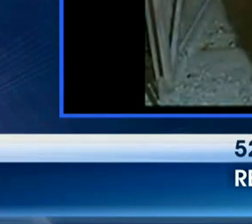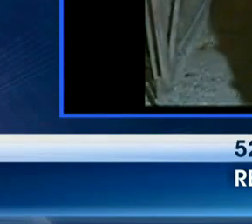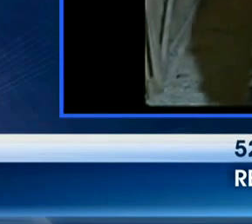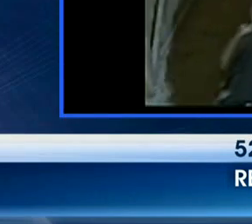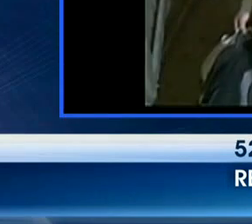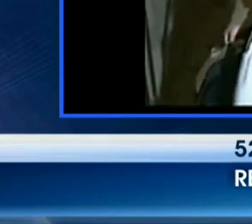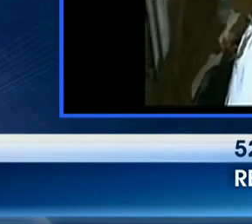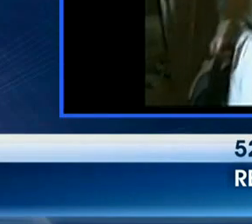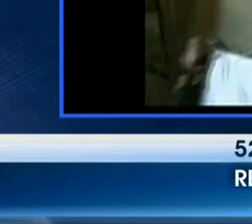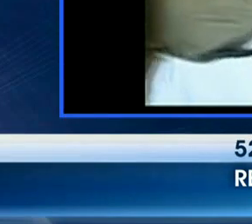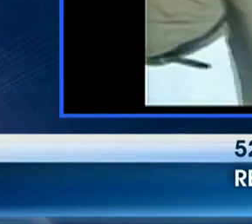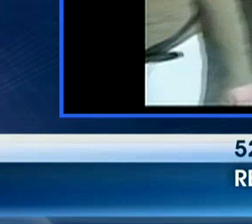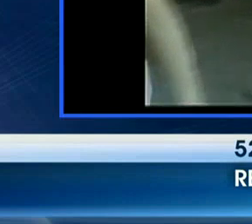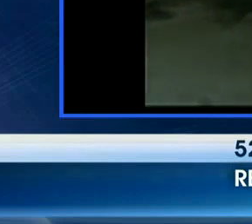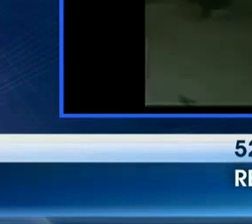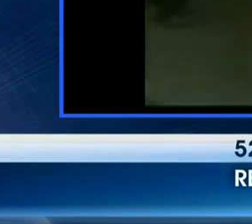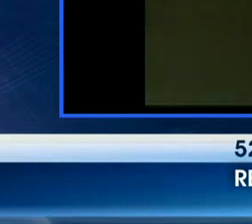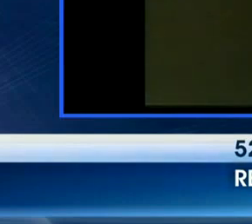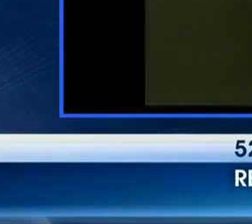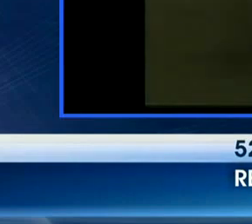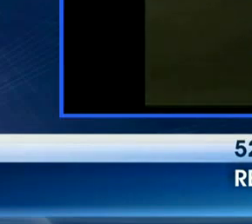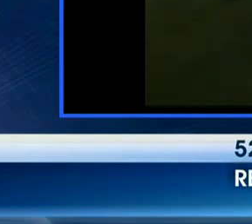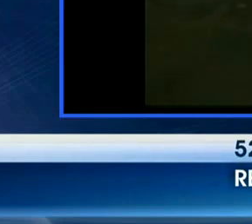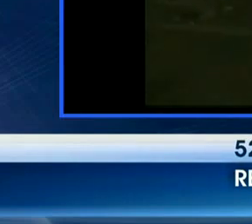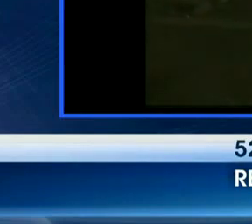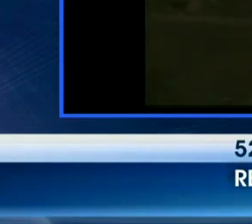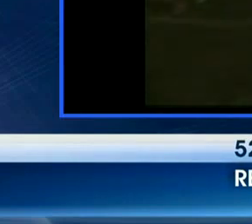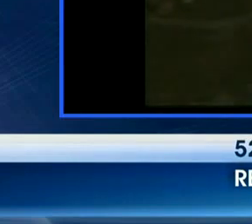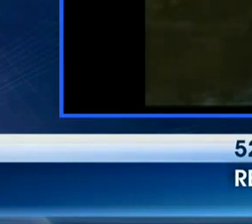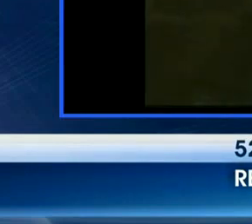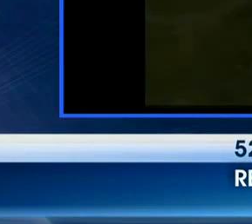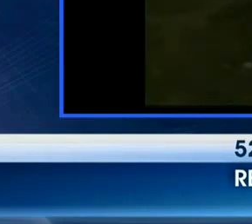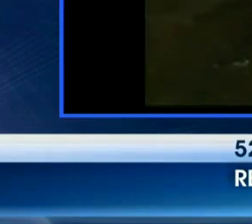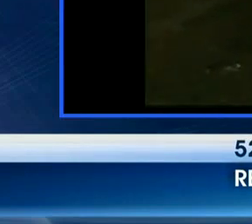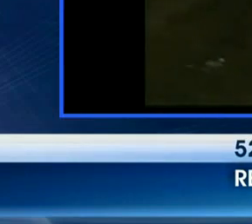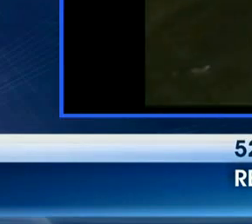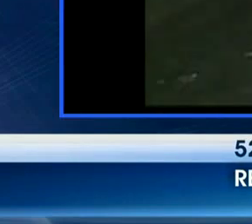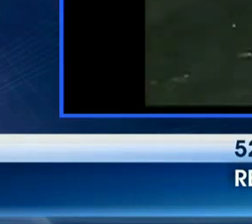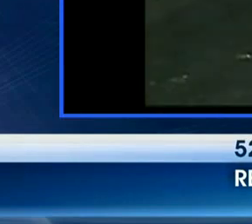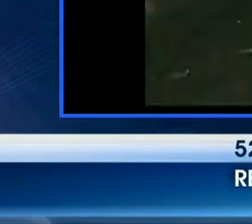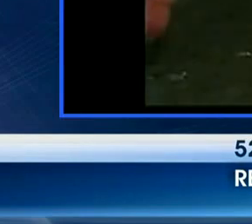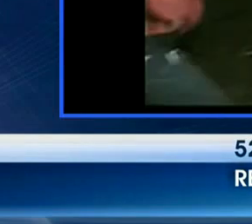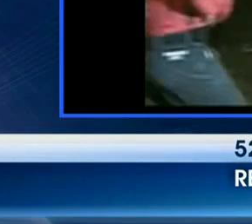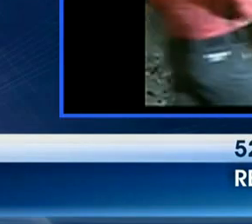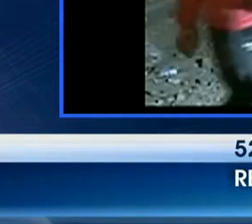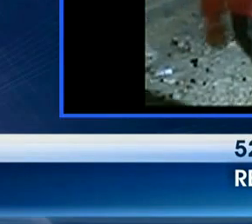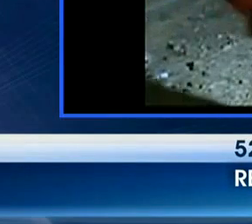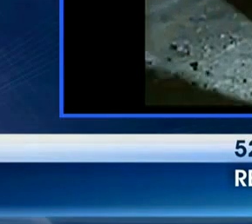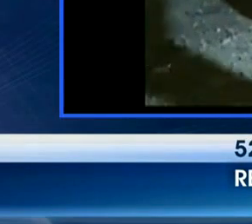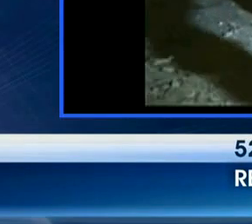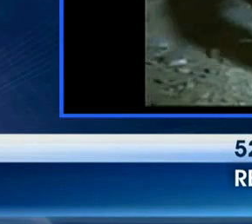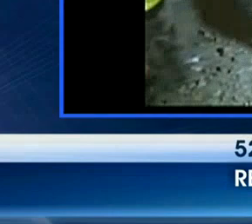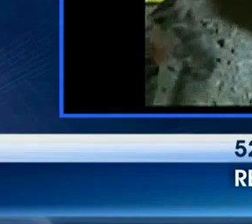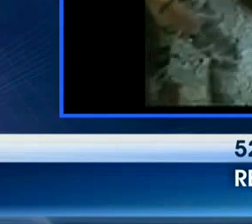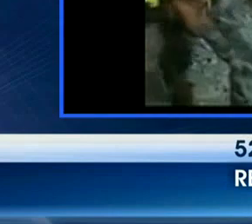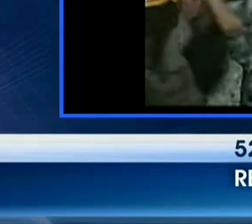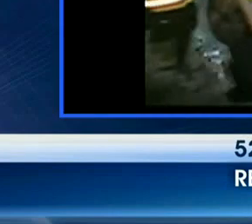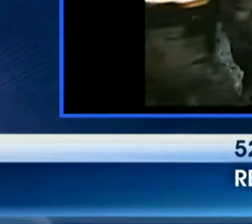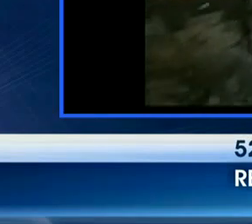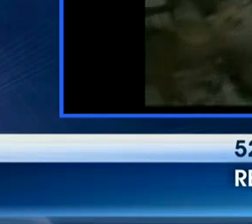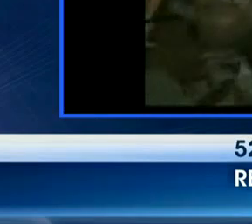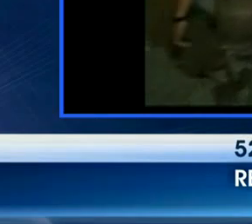3:40 aproximadamente de la mañana. Un nuevo sismo de 6.2 sacude el Ecuador. Para